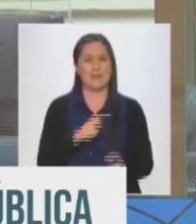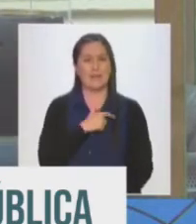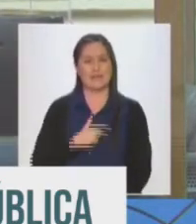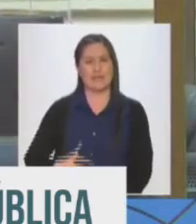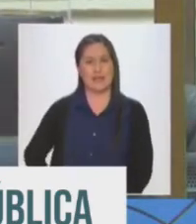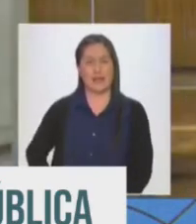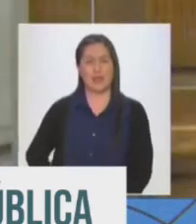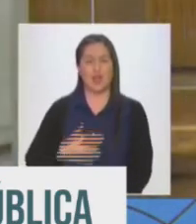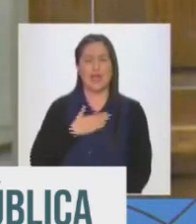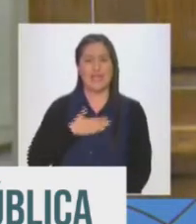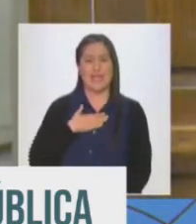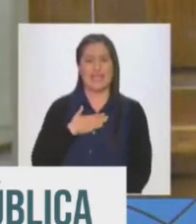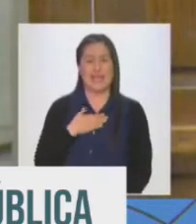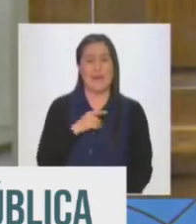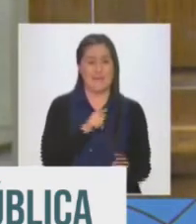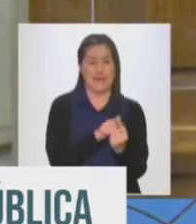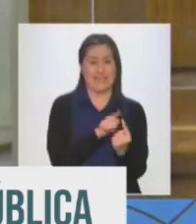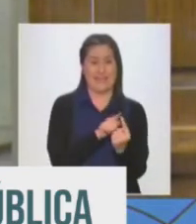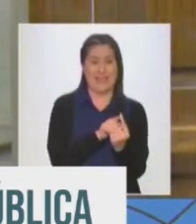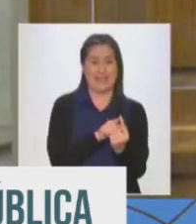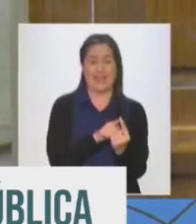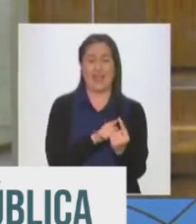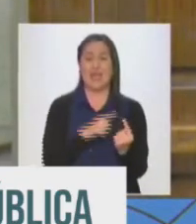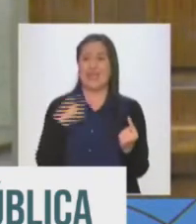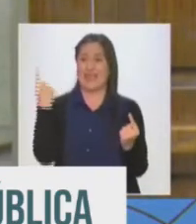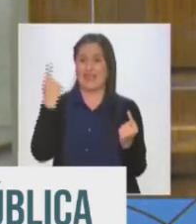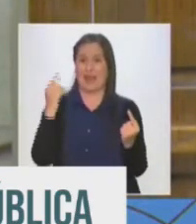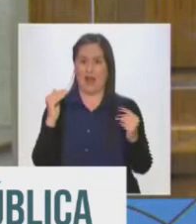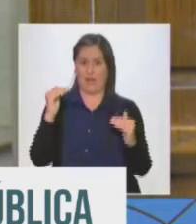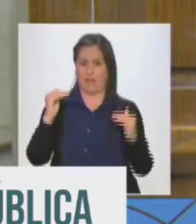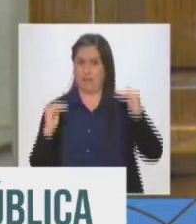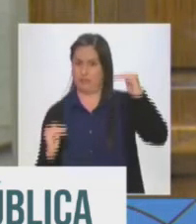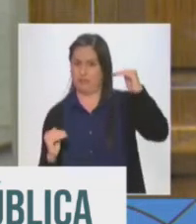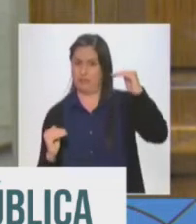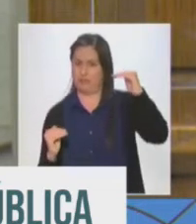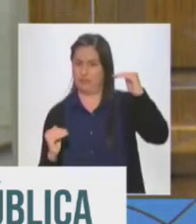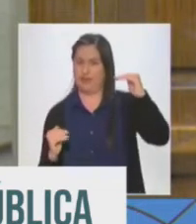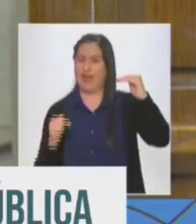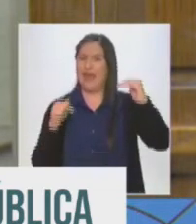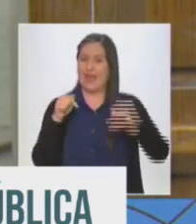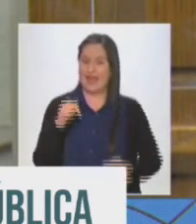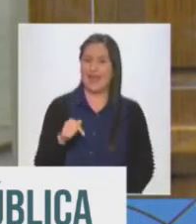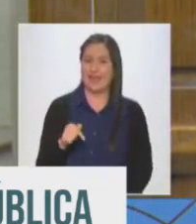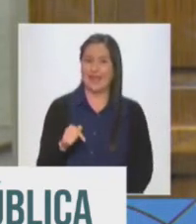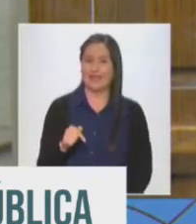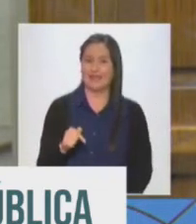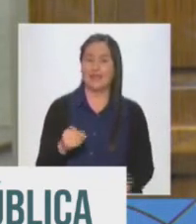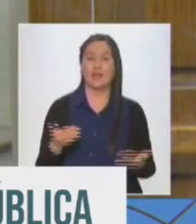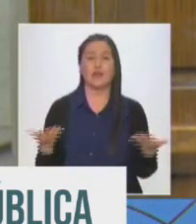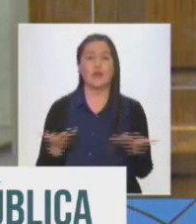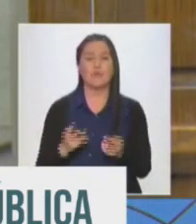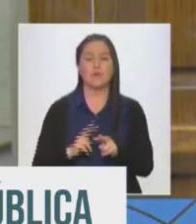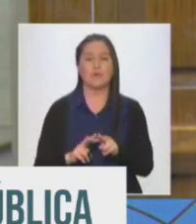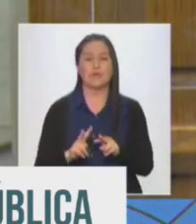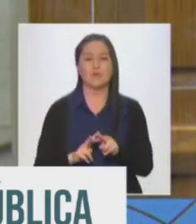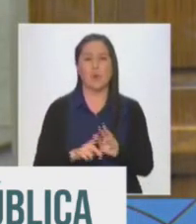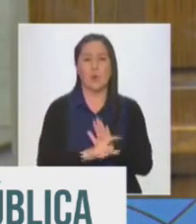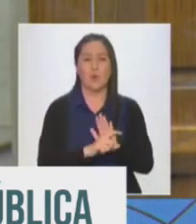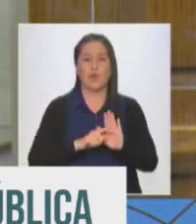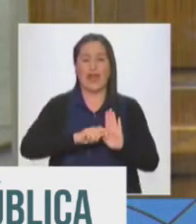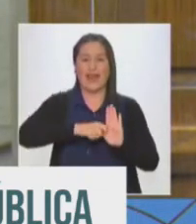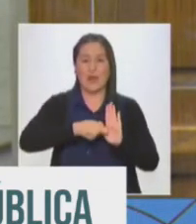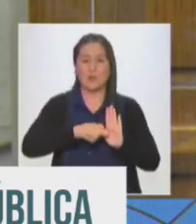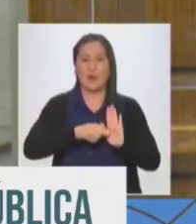su interés particular a costa del bien común, esta causal se configura precisamente al existir una cláusula de la venta